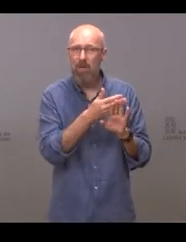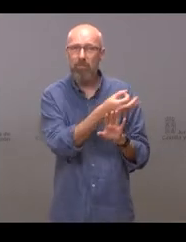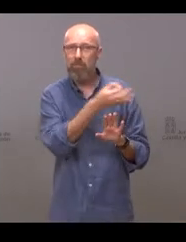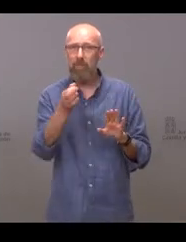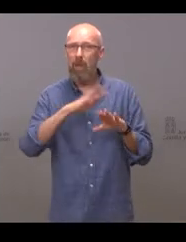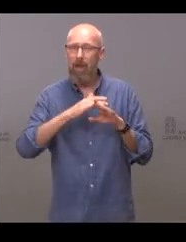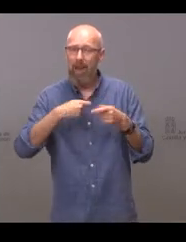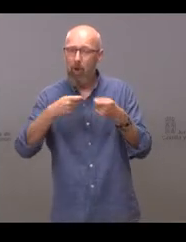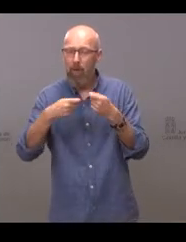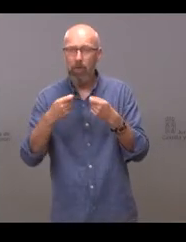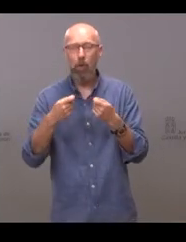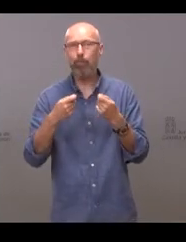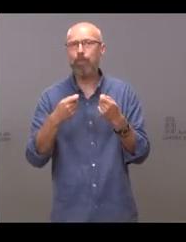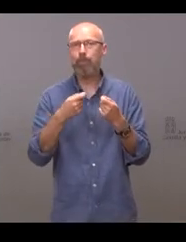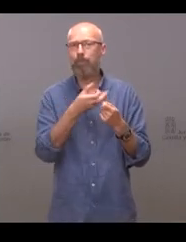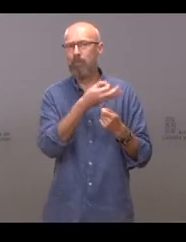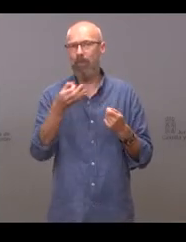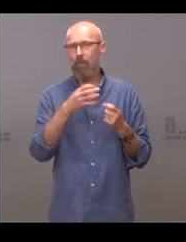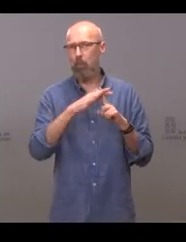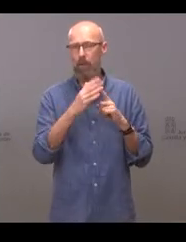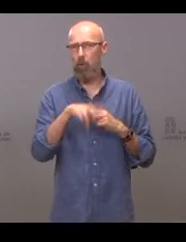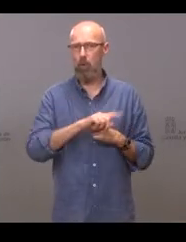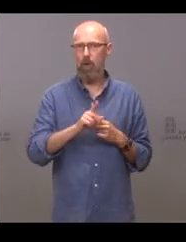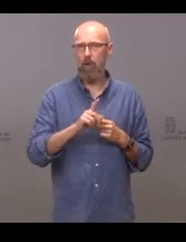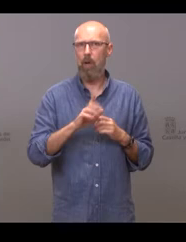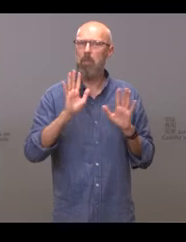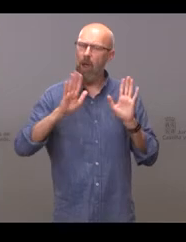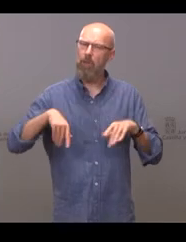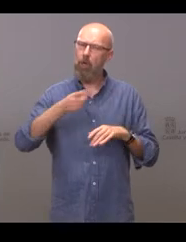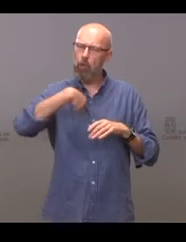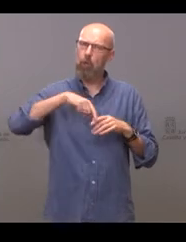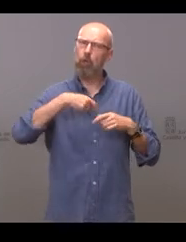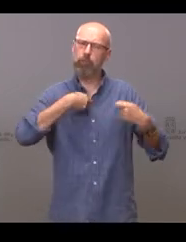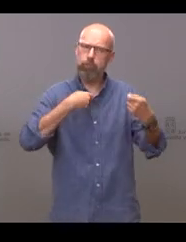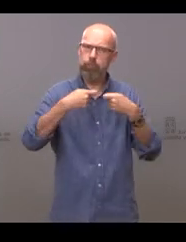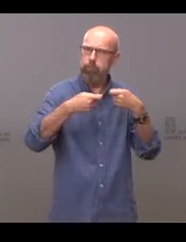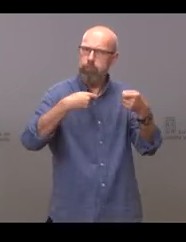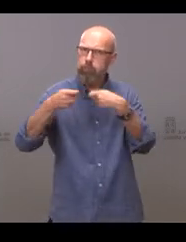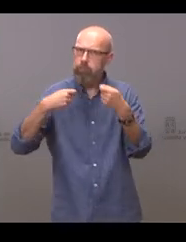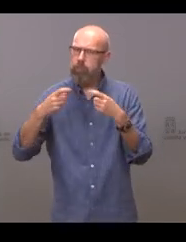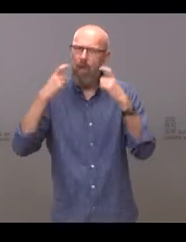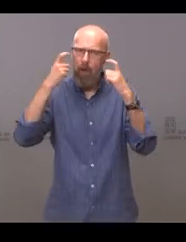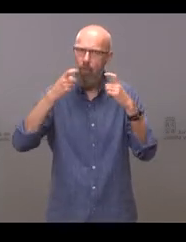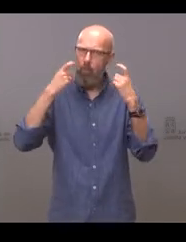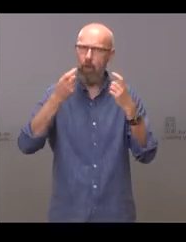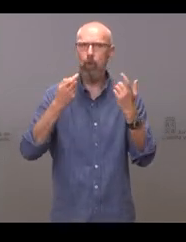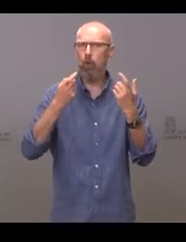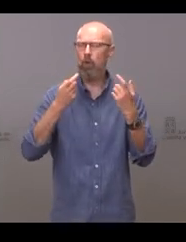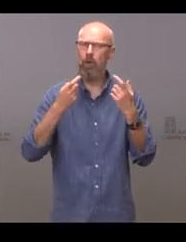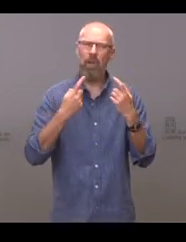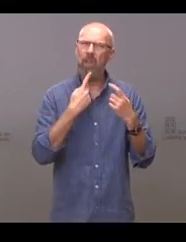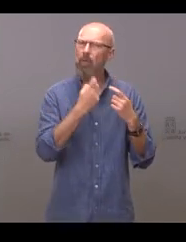nube de drone que creo que ahí hemos estado todos y hemos dado la talla llegando después de muchas muchísimas dificultades